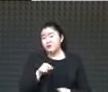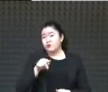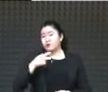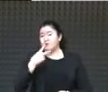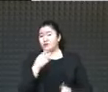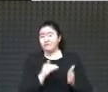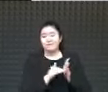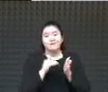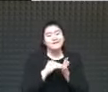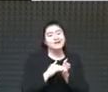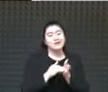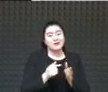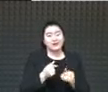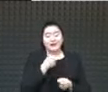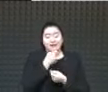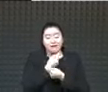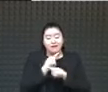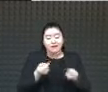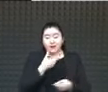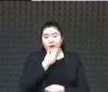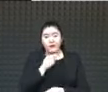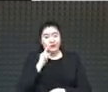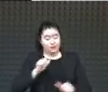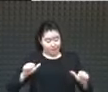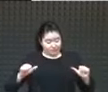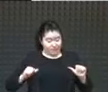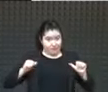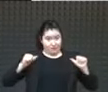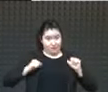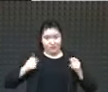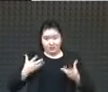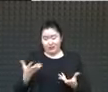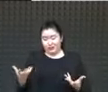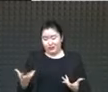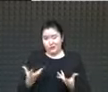niñas y adolescentes, dado que ya estamos hablando de secundaria,